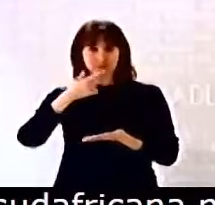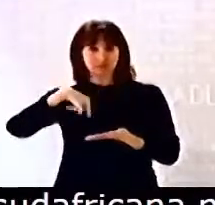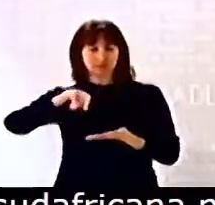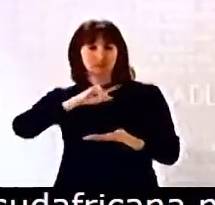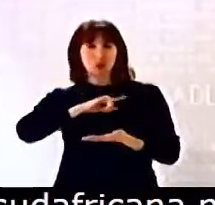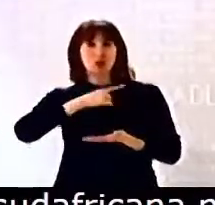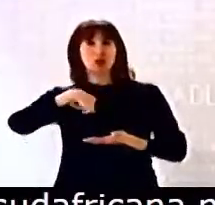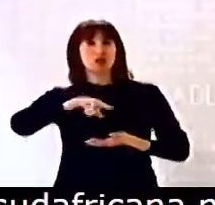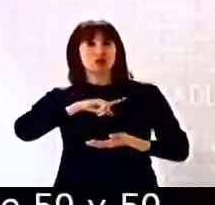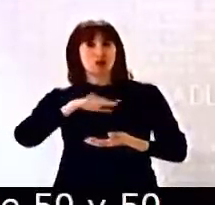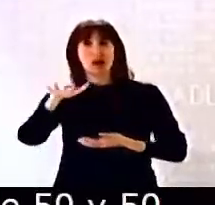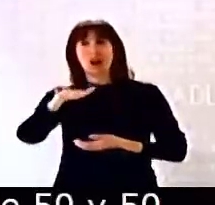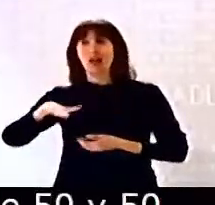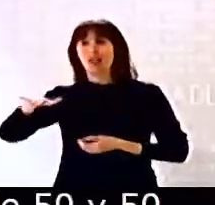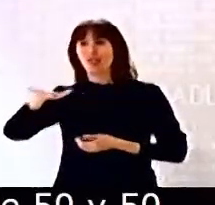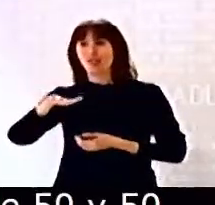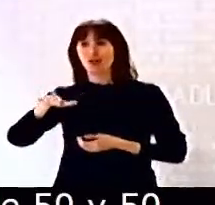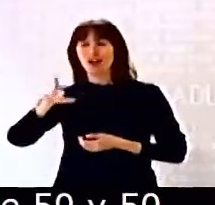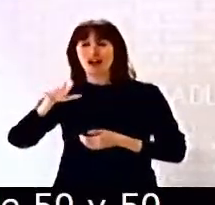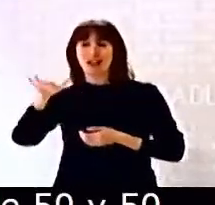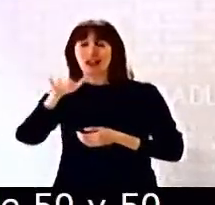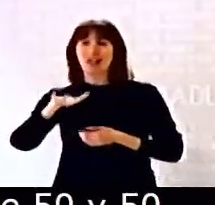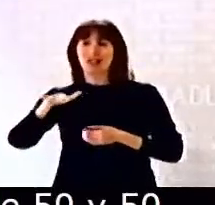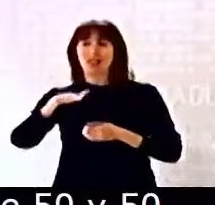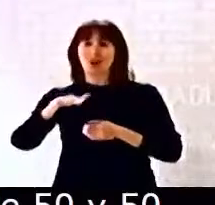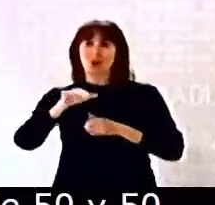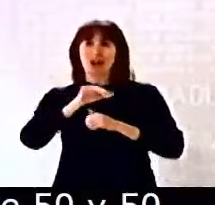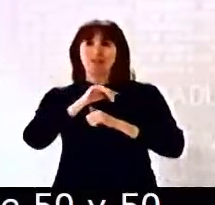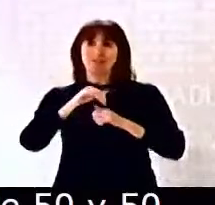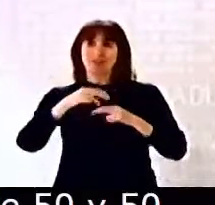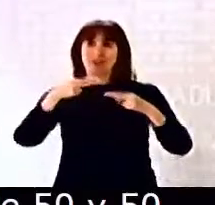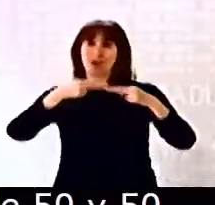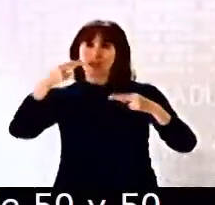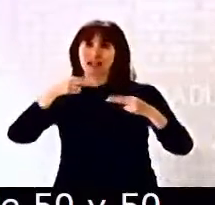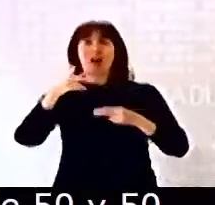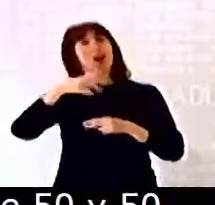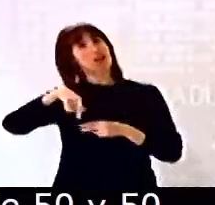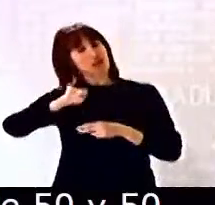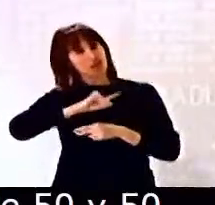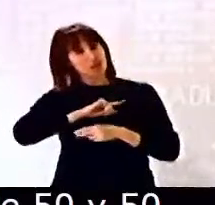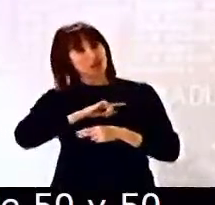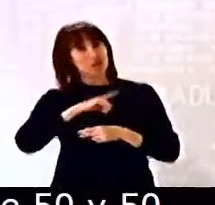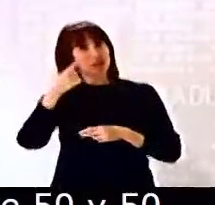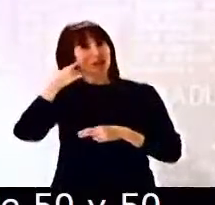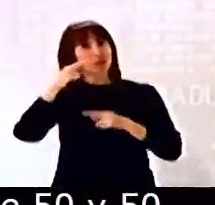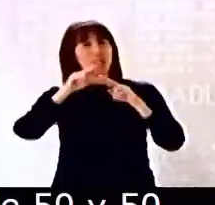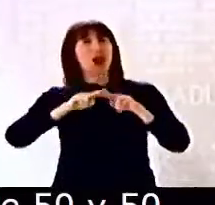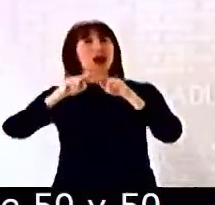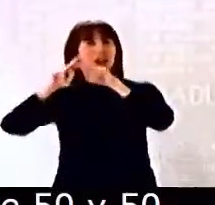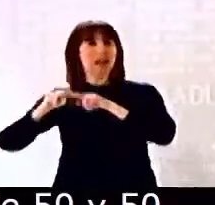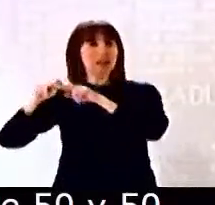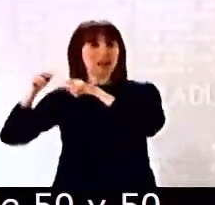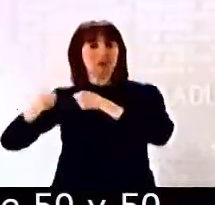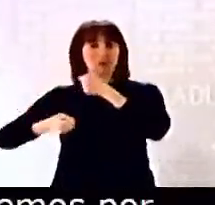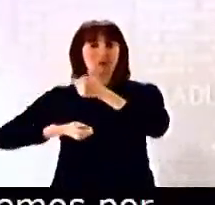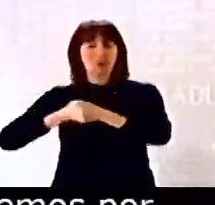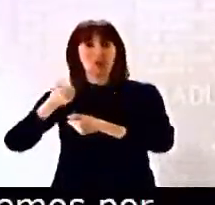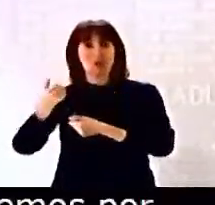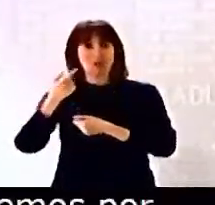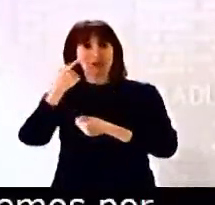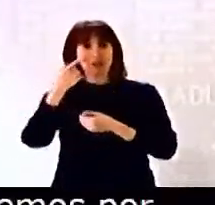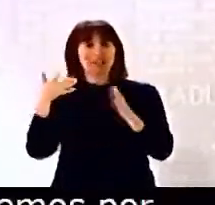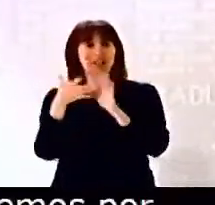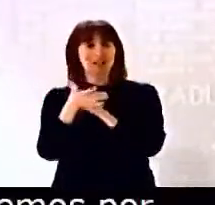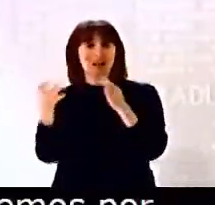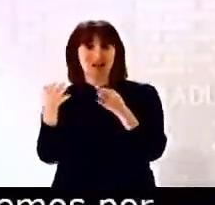Tomaremos más muestras de la zona de la raya y eso los analizaremos por secuenciación, es decir, veremos